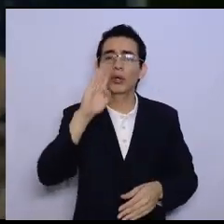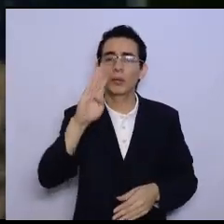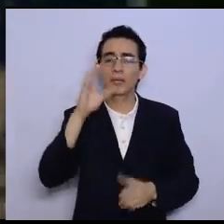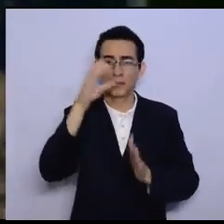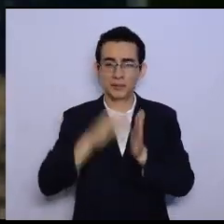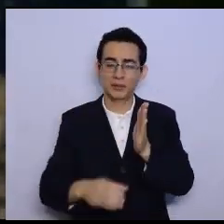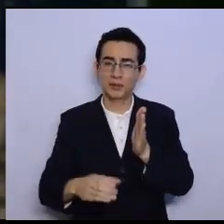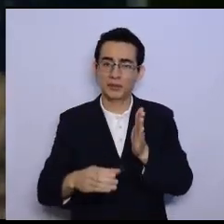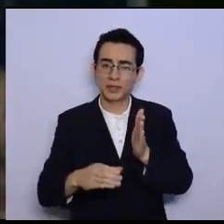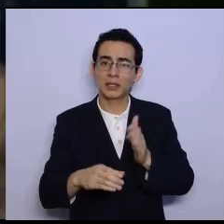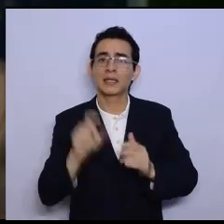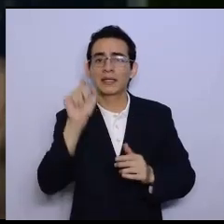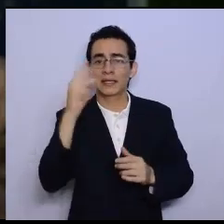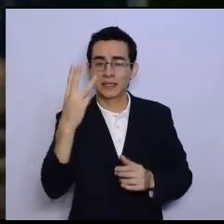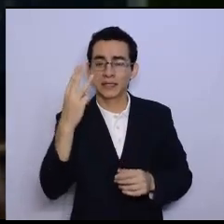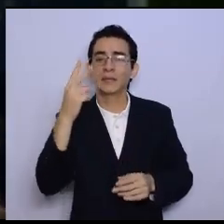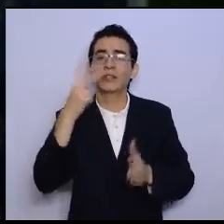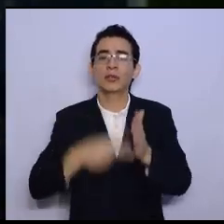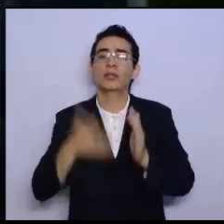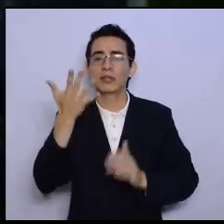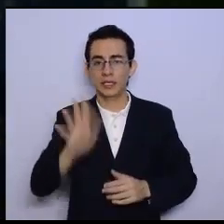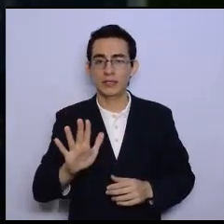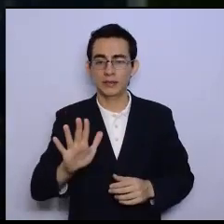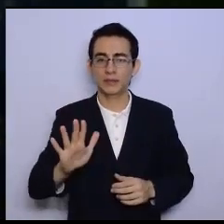10. Job 23, 10.